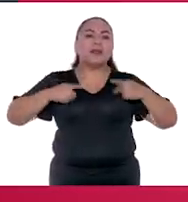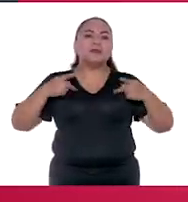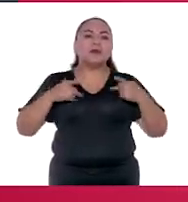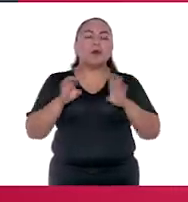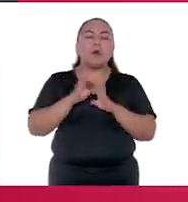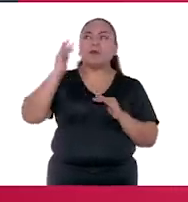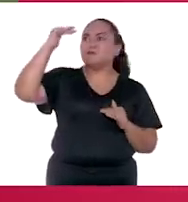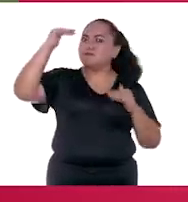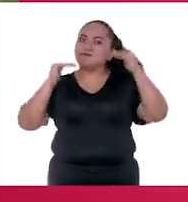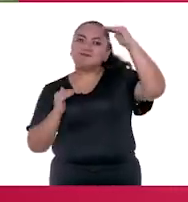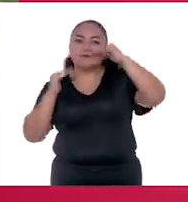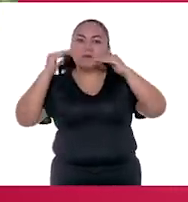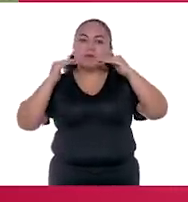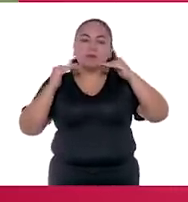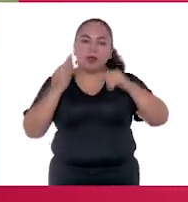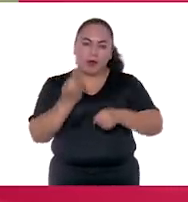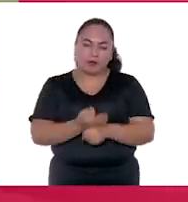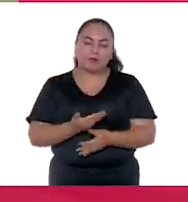actual.